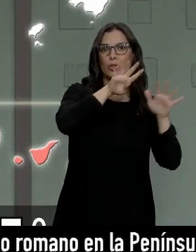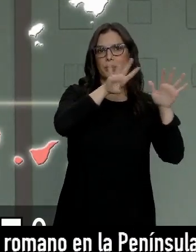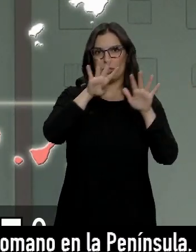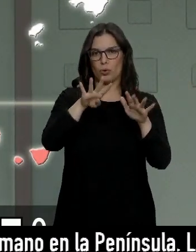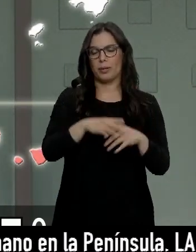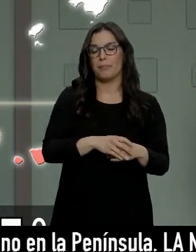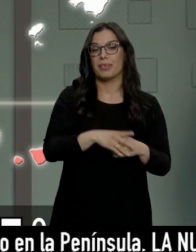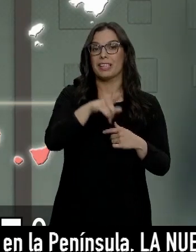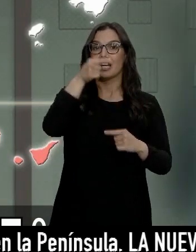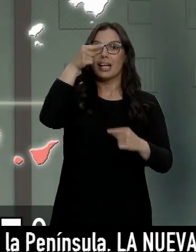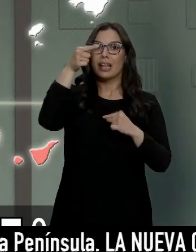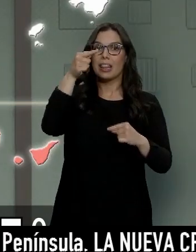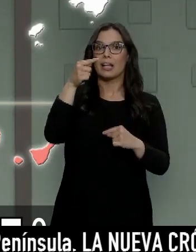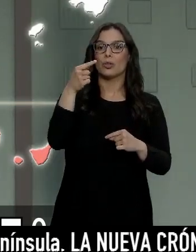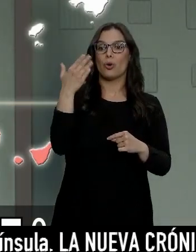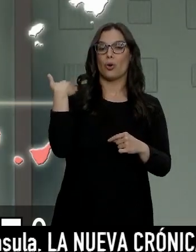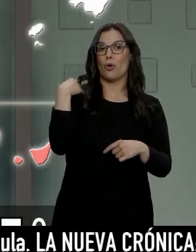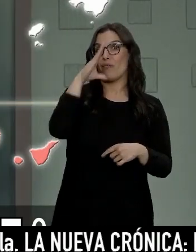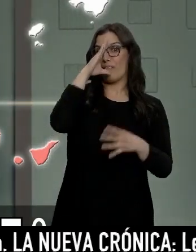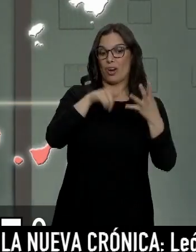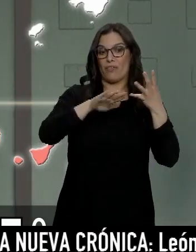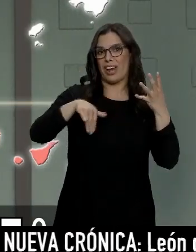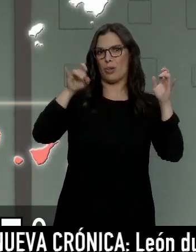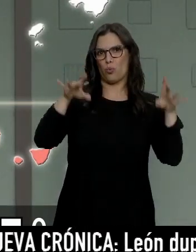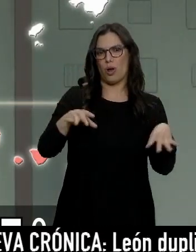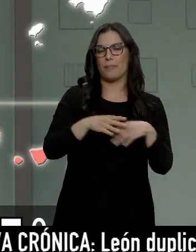199. Datos de finales de febrero. Han